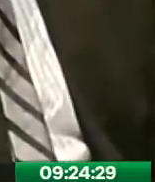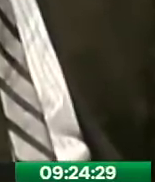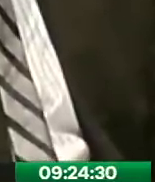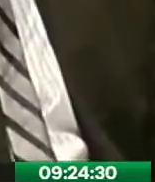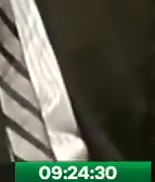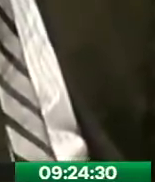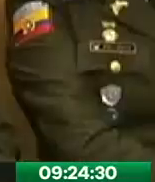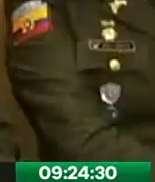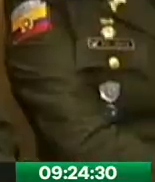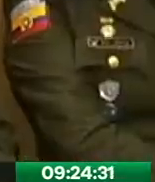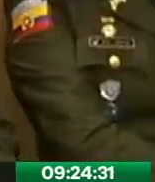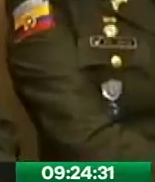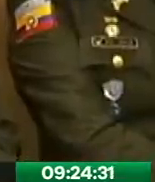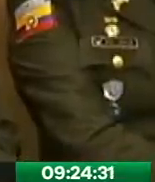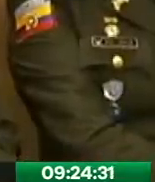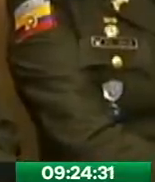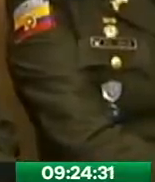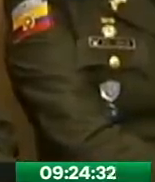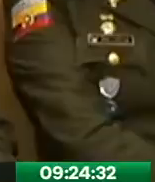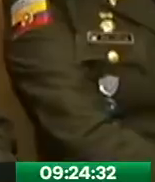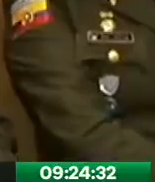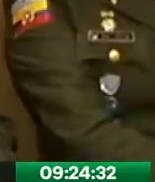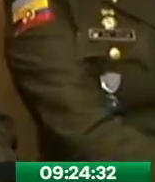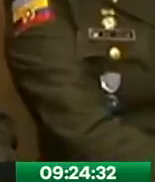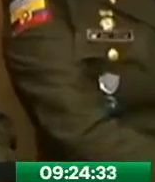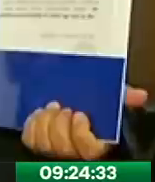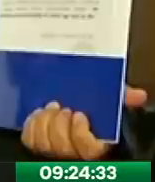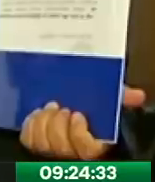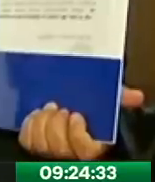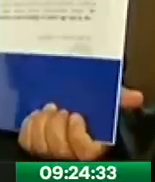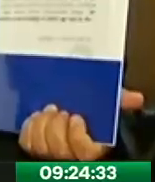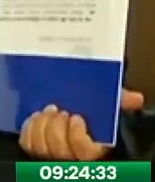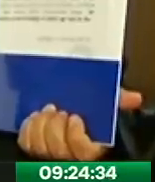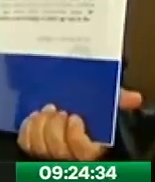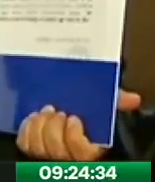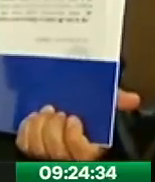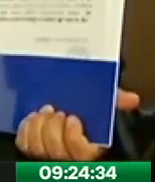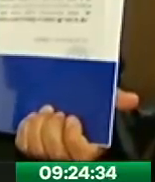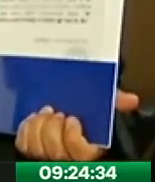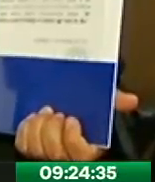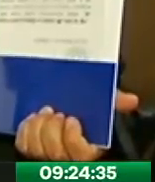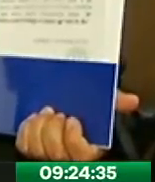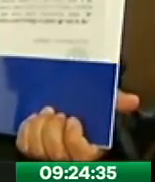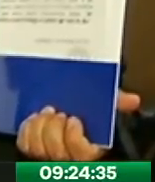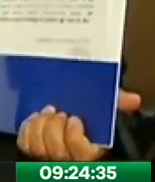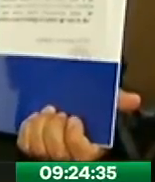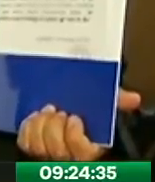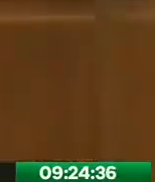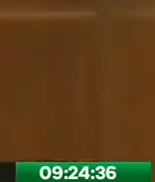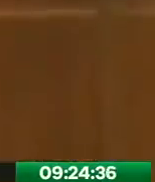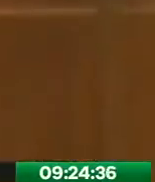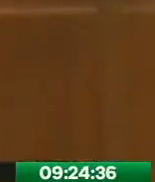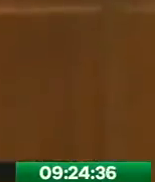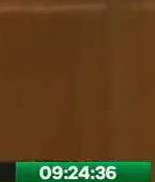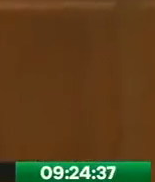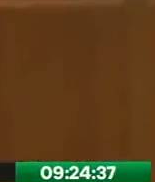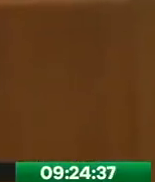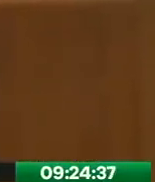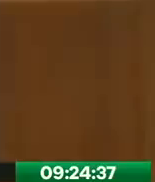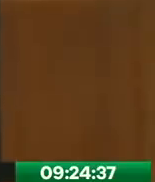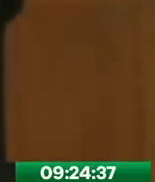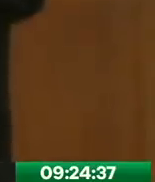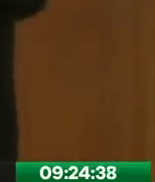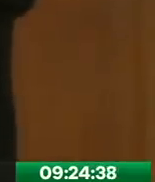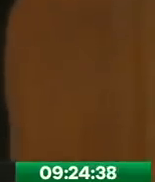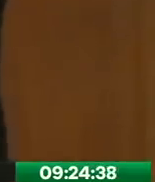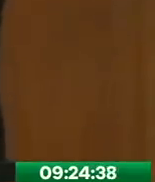se completa sin la importante ayuda de un camarógrafo. En este caso, Juan Bustamante se une al grupo galardonado. Bueno,